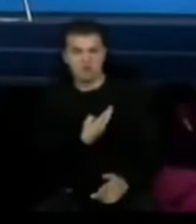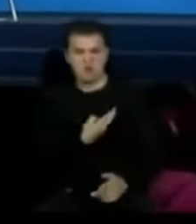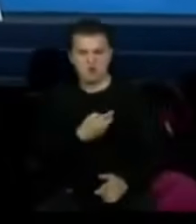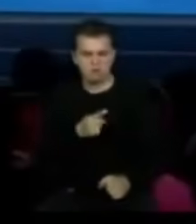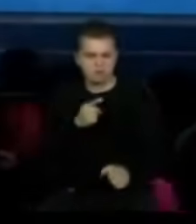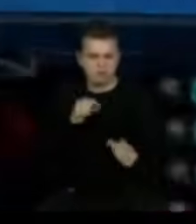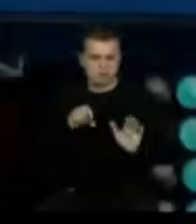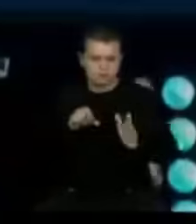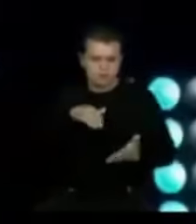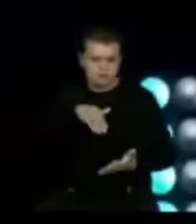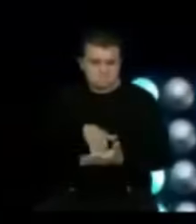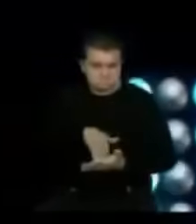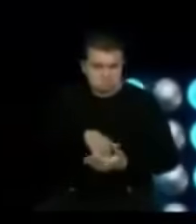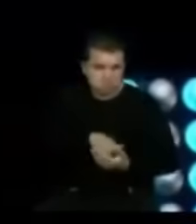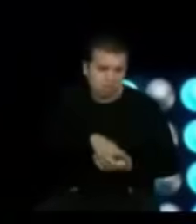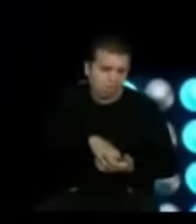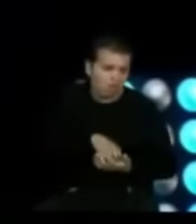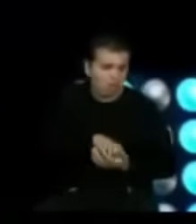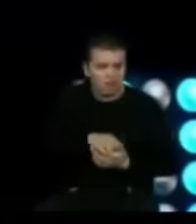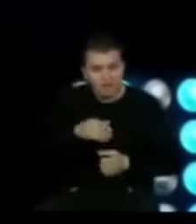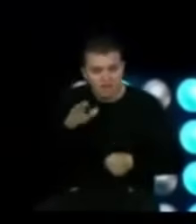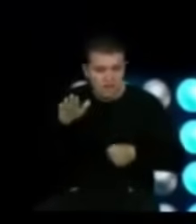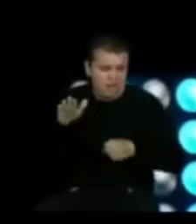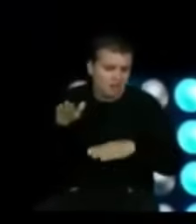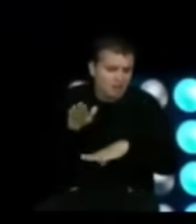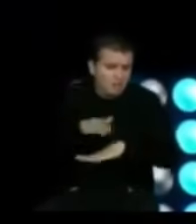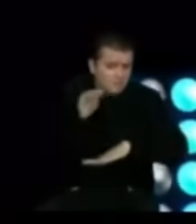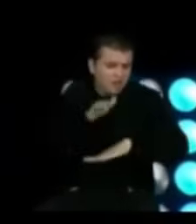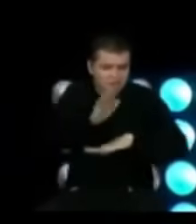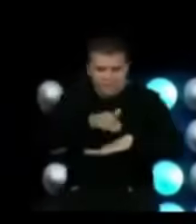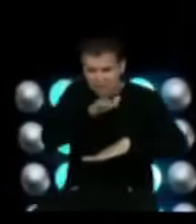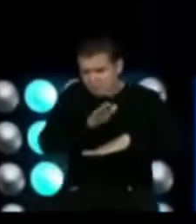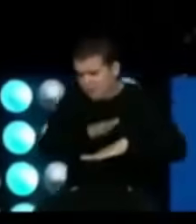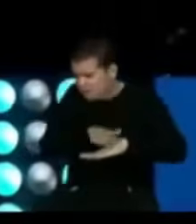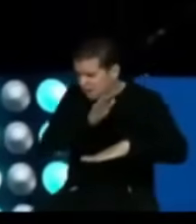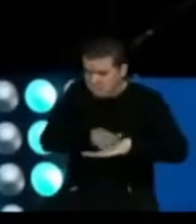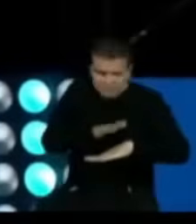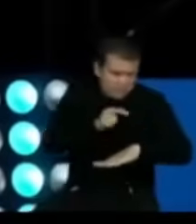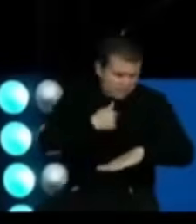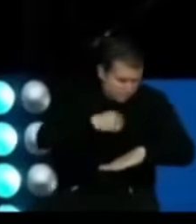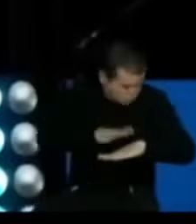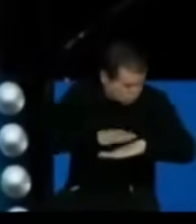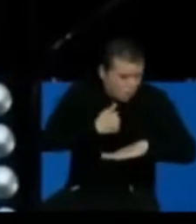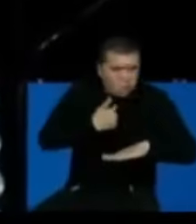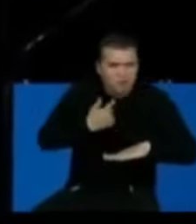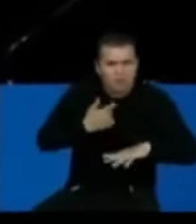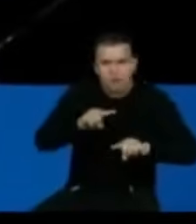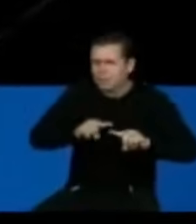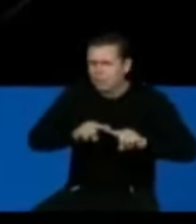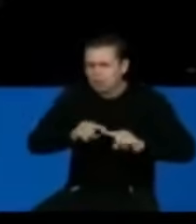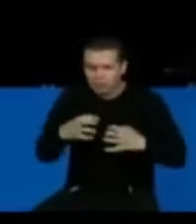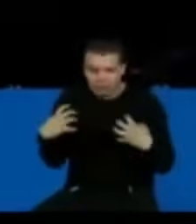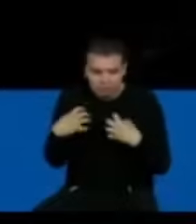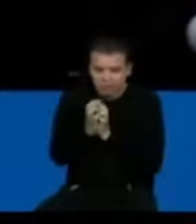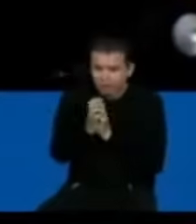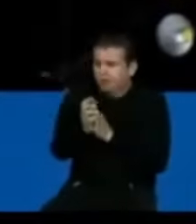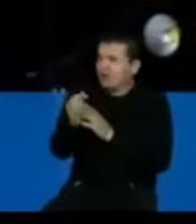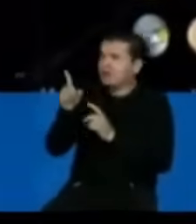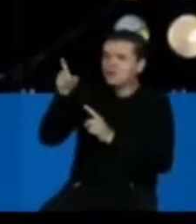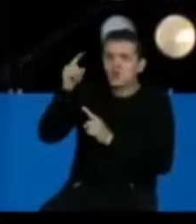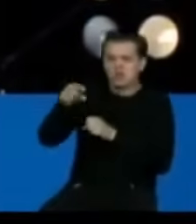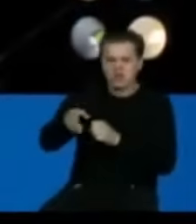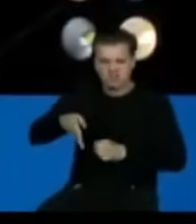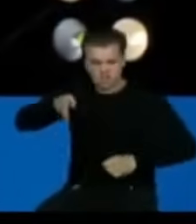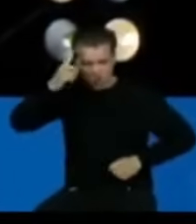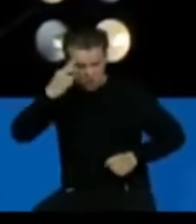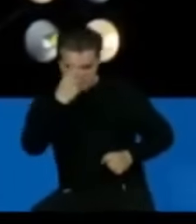va a mantener en un mundo de culpabilidad. Te va a motivar a través del miedo, del temor, de que